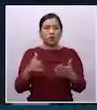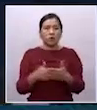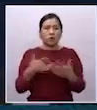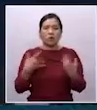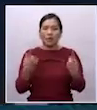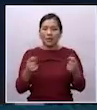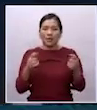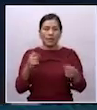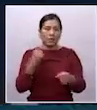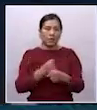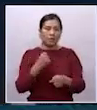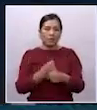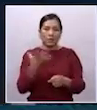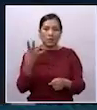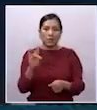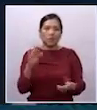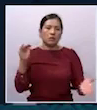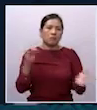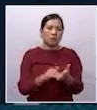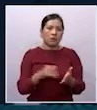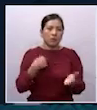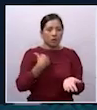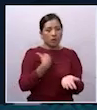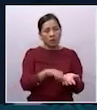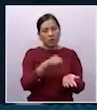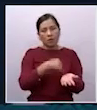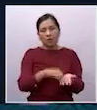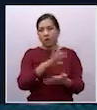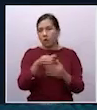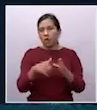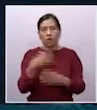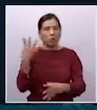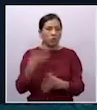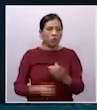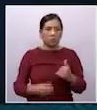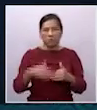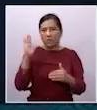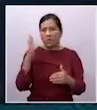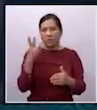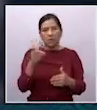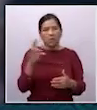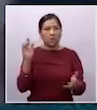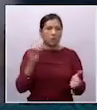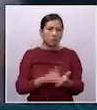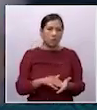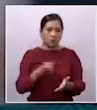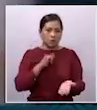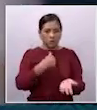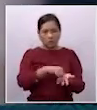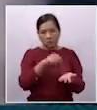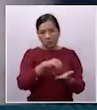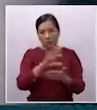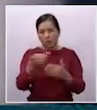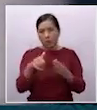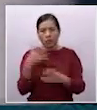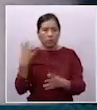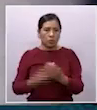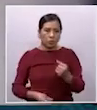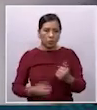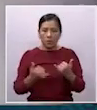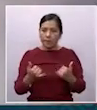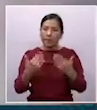casi 17 mil, más de 17 mil, eso me ha costado, entonces